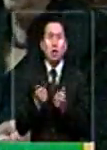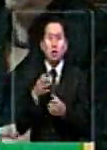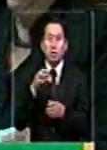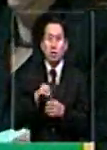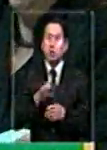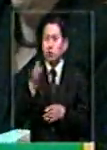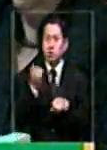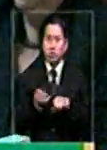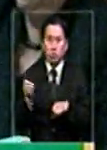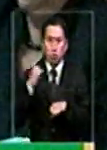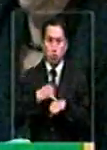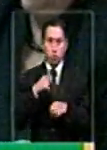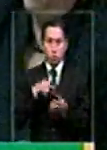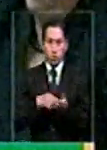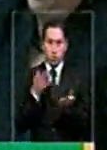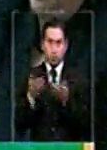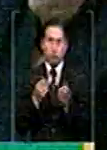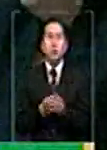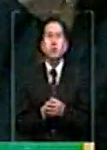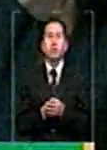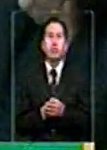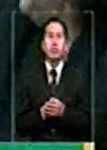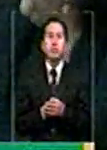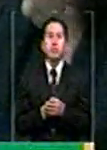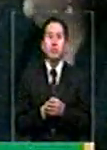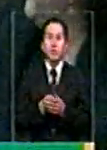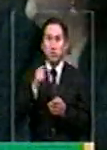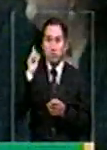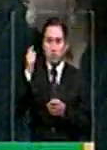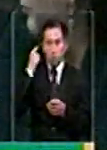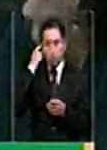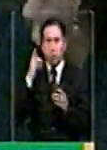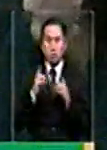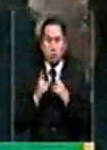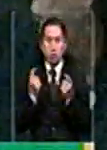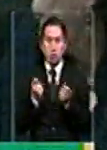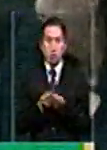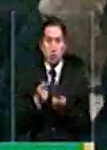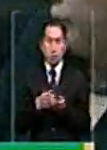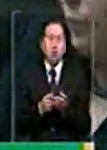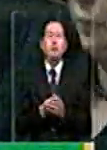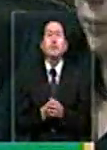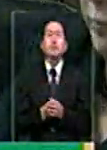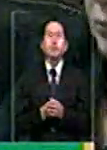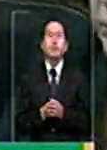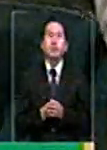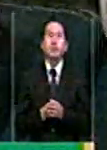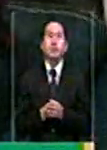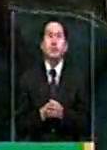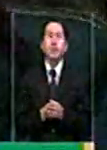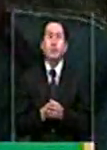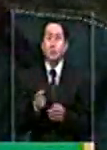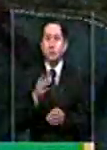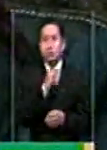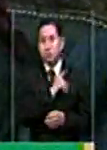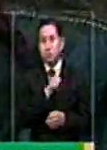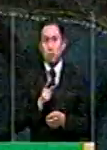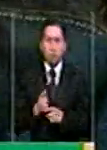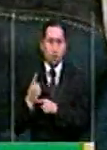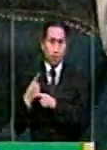de Impuestos Nacionales, gobiernos departamentales y o